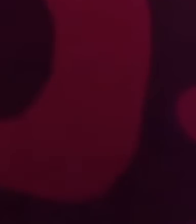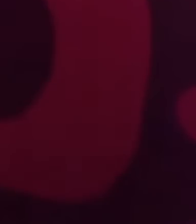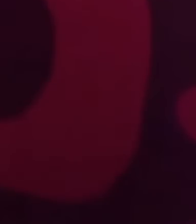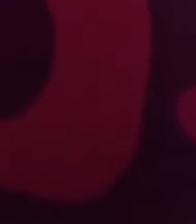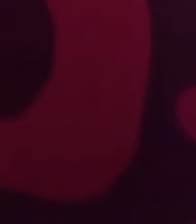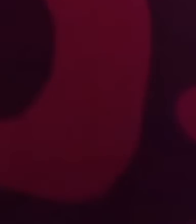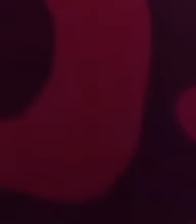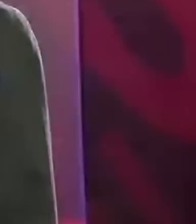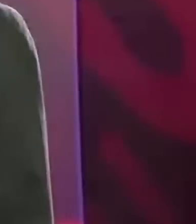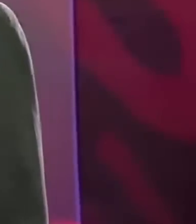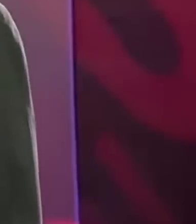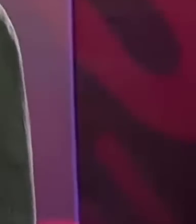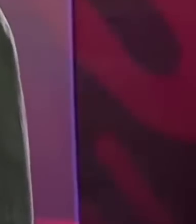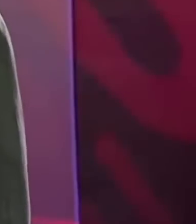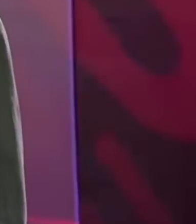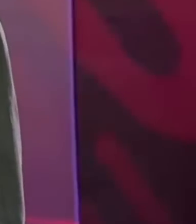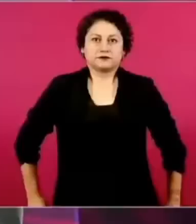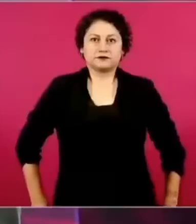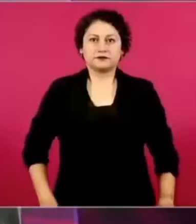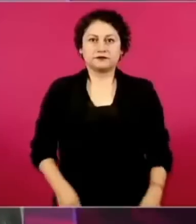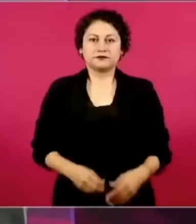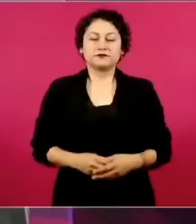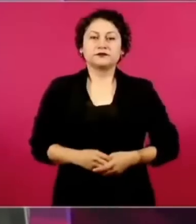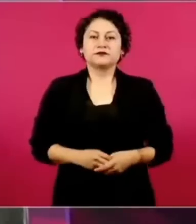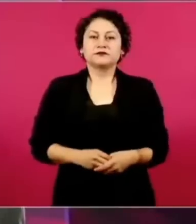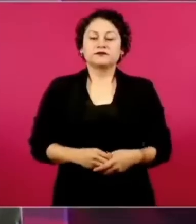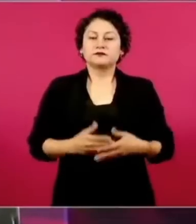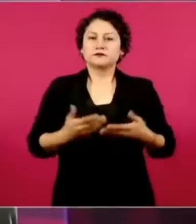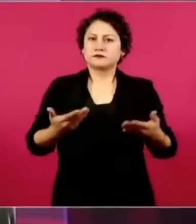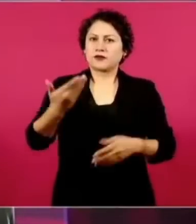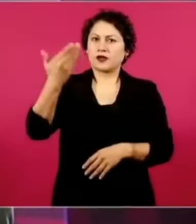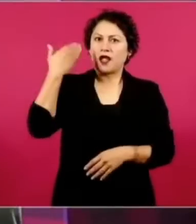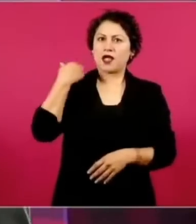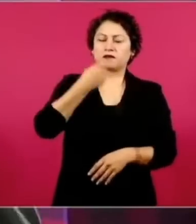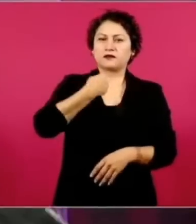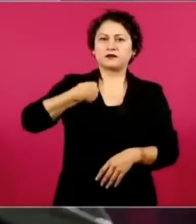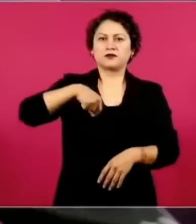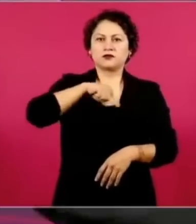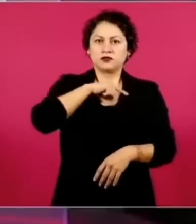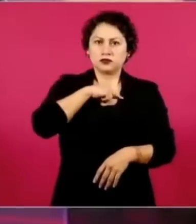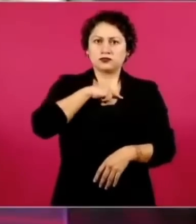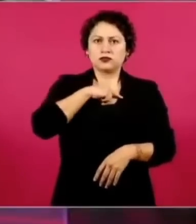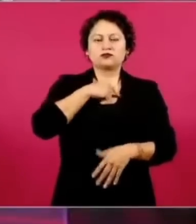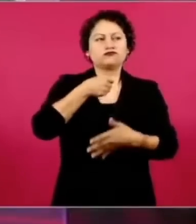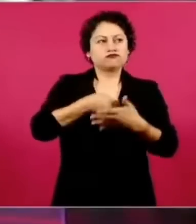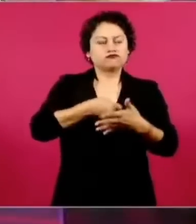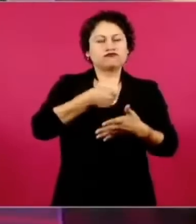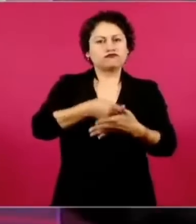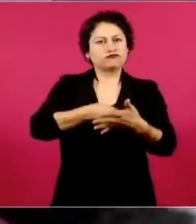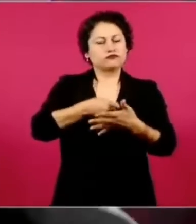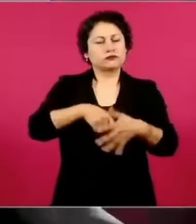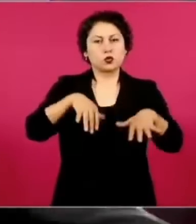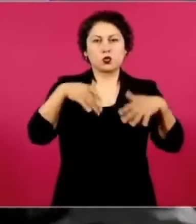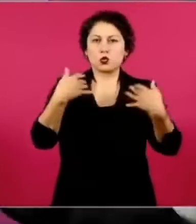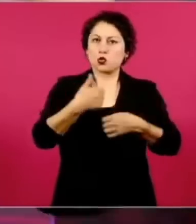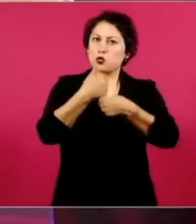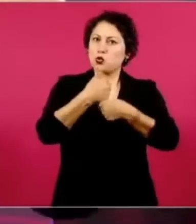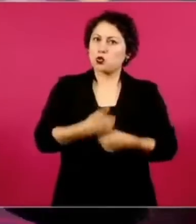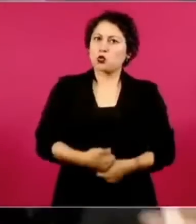Antes nosotros como opositores padecimos mucho porque nos